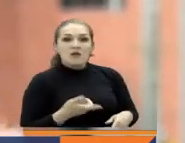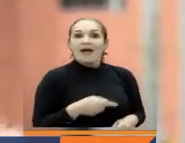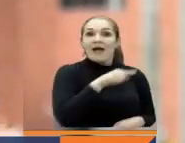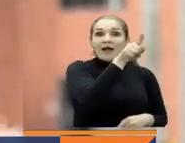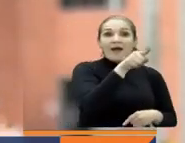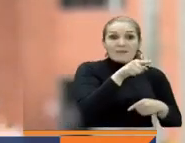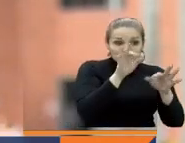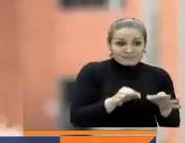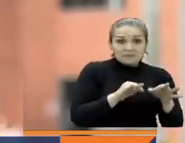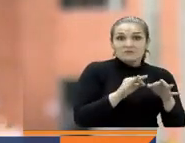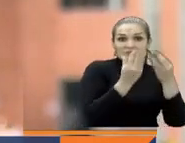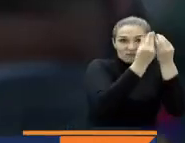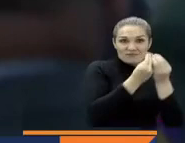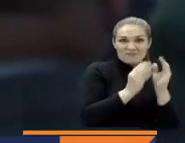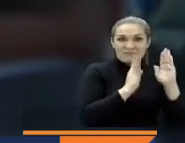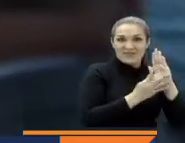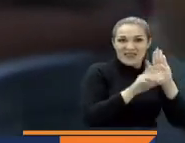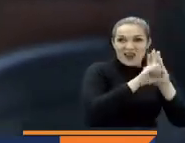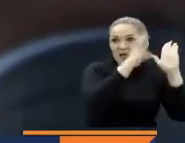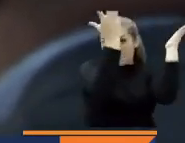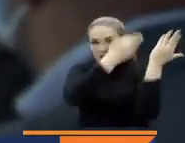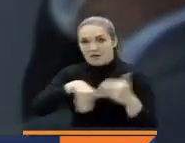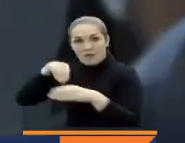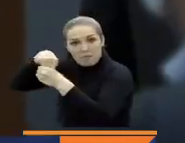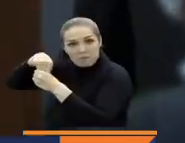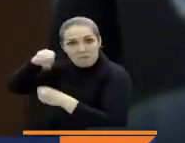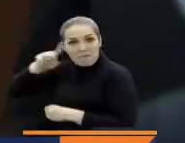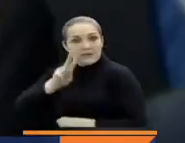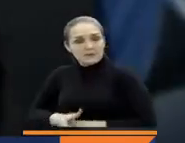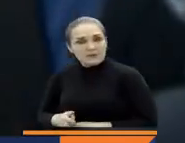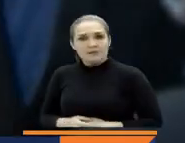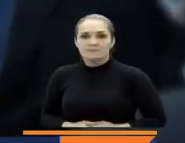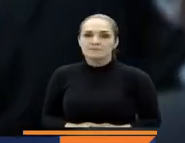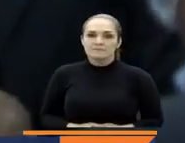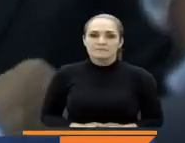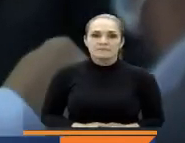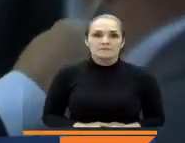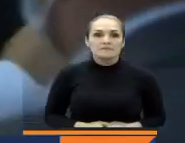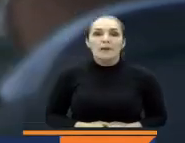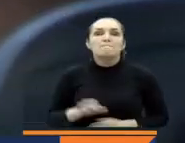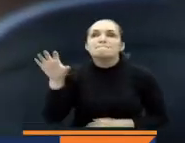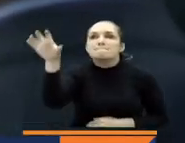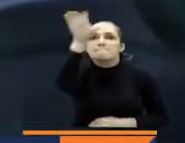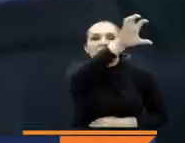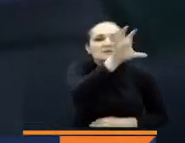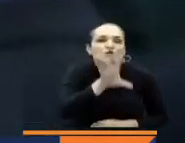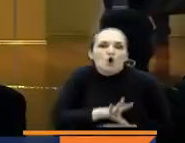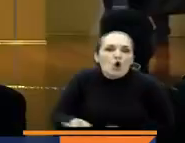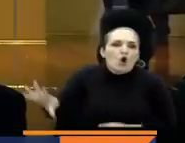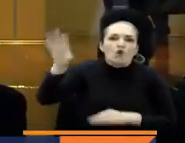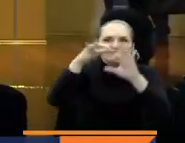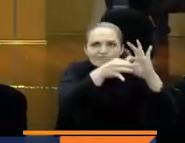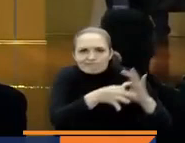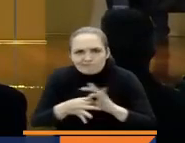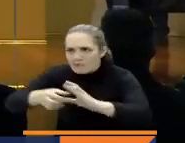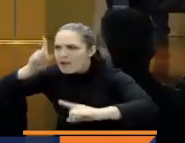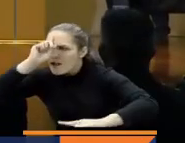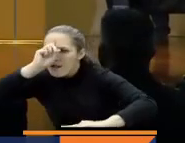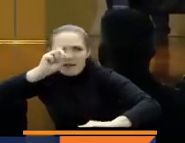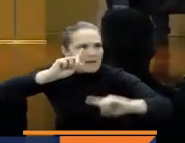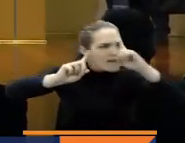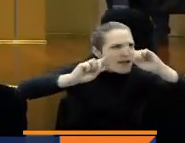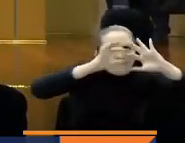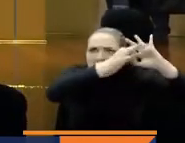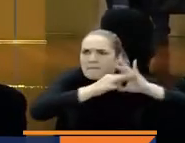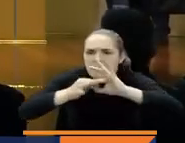Venezuela. El primer mandatario aseguró que todos los países deben afinar inteligencias en la lucha contra el terrorismo y que la declaración de